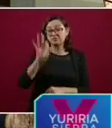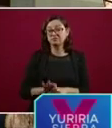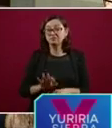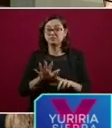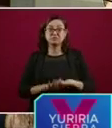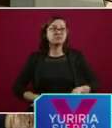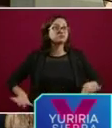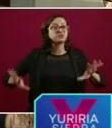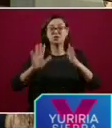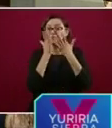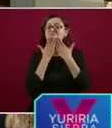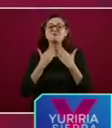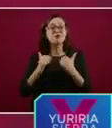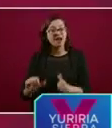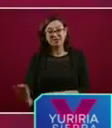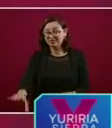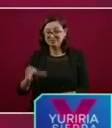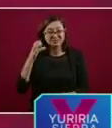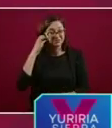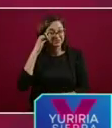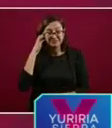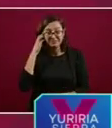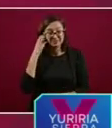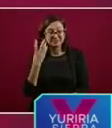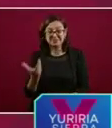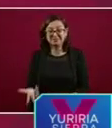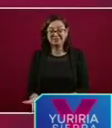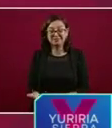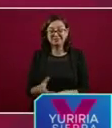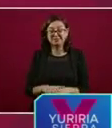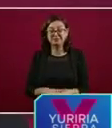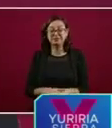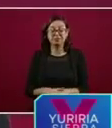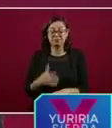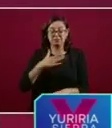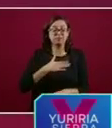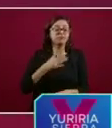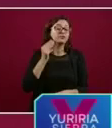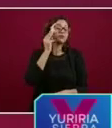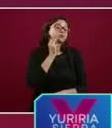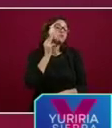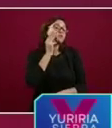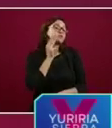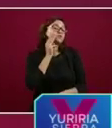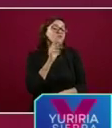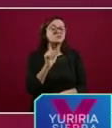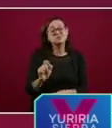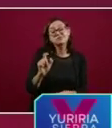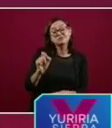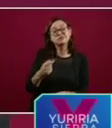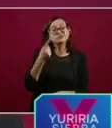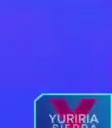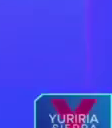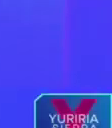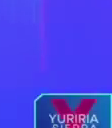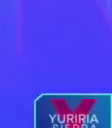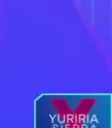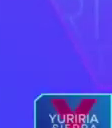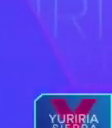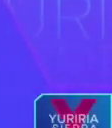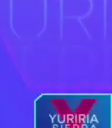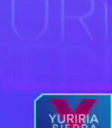uno hablar por teléfono. Entonces ahí ni mi iPhone 21 funciona.